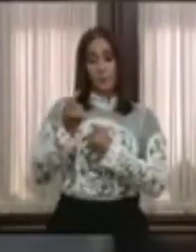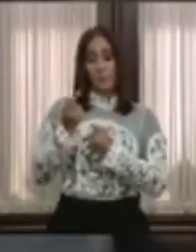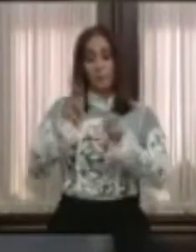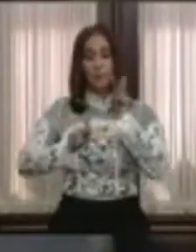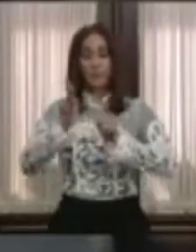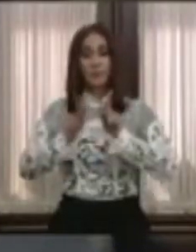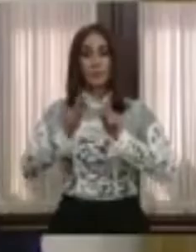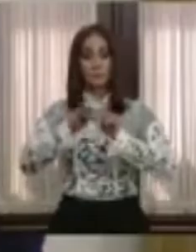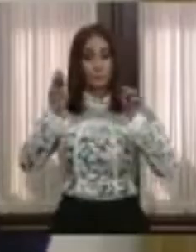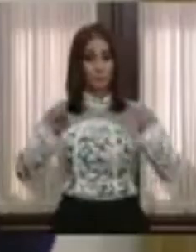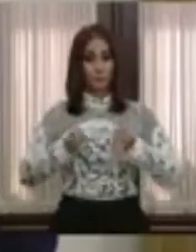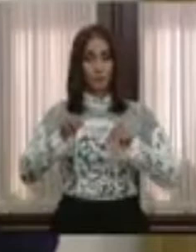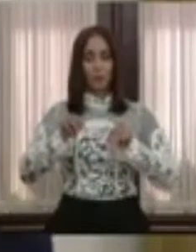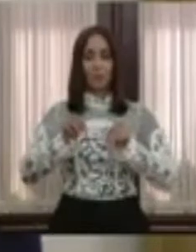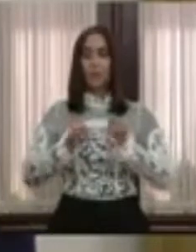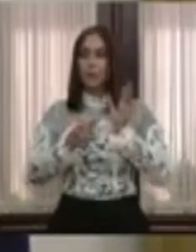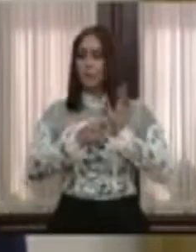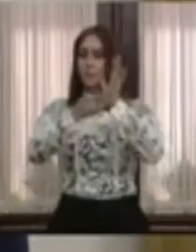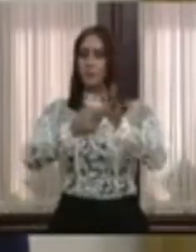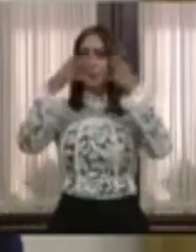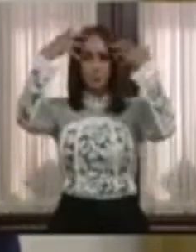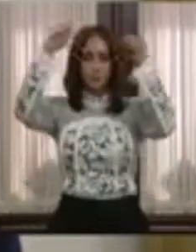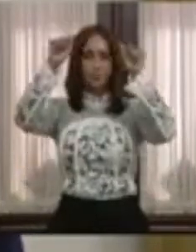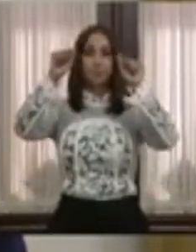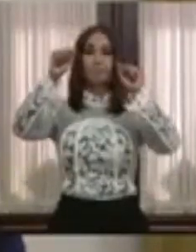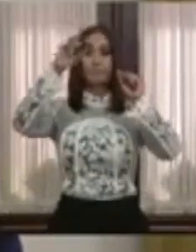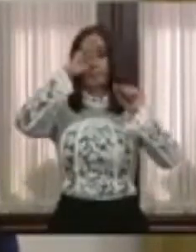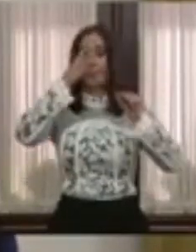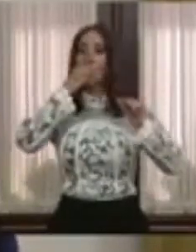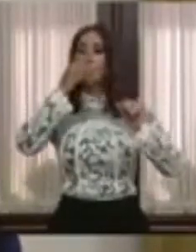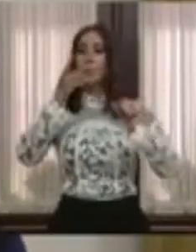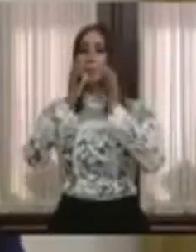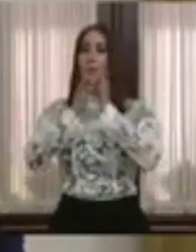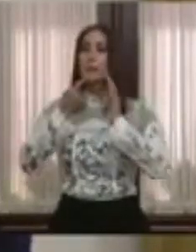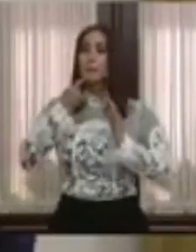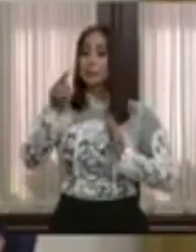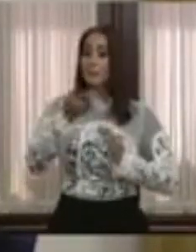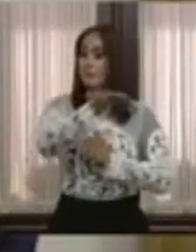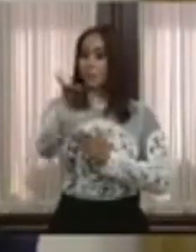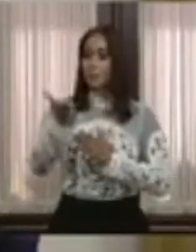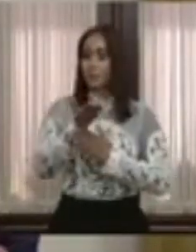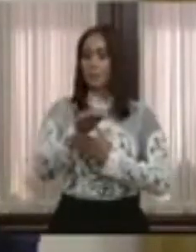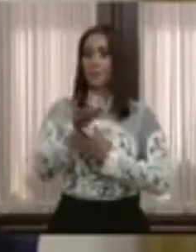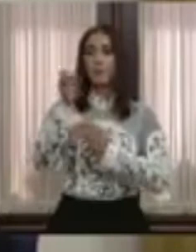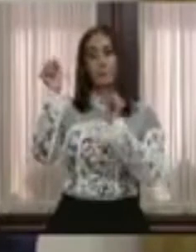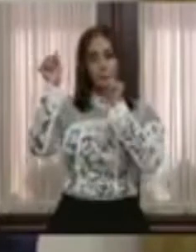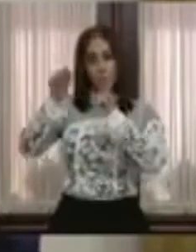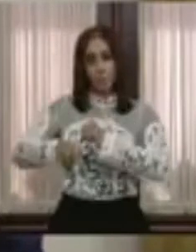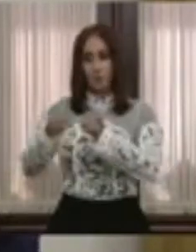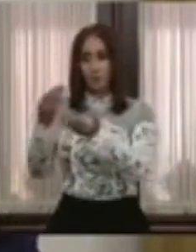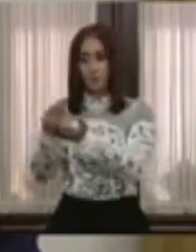de la República y como ministro de Turismo a decirles a ustedes que su inversión en la República